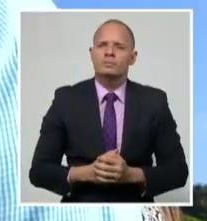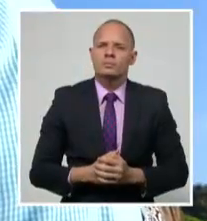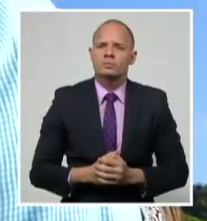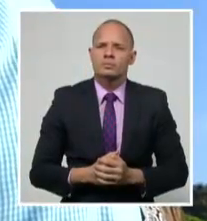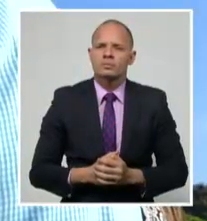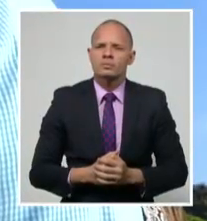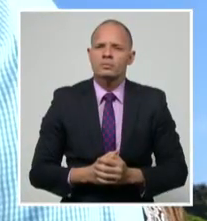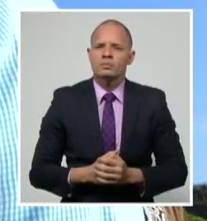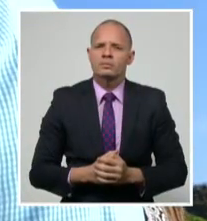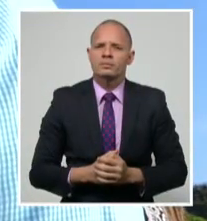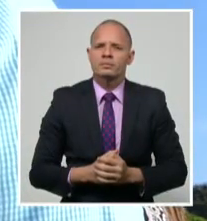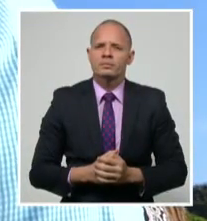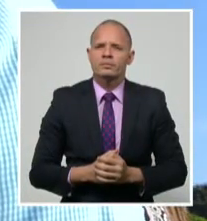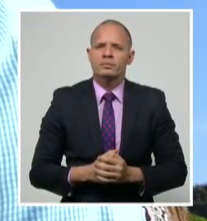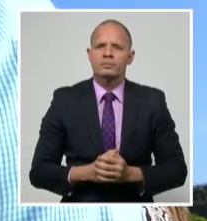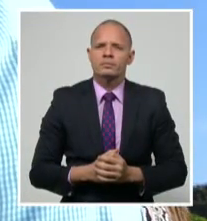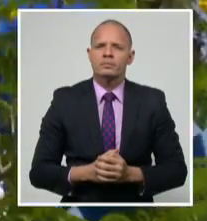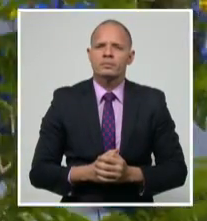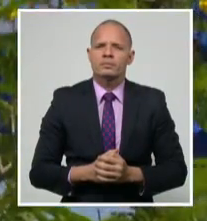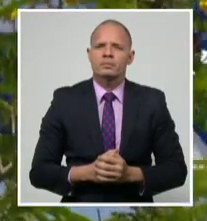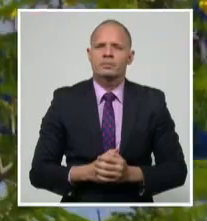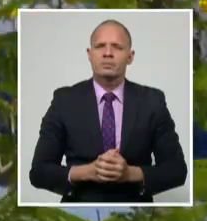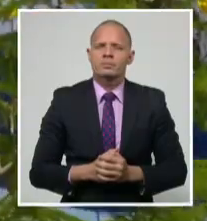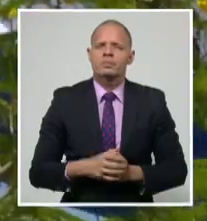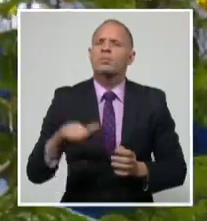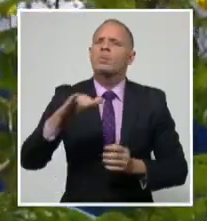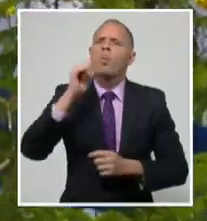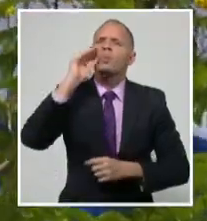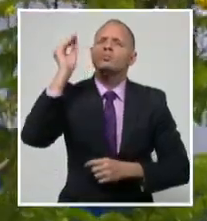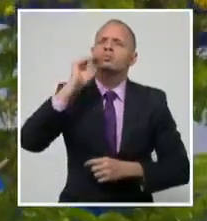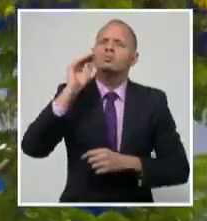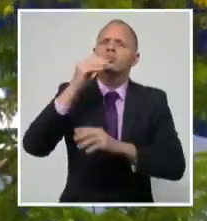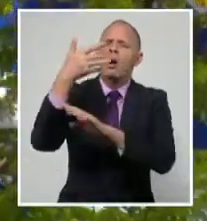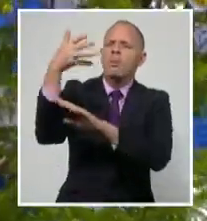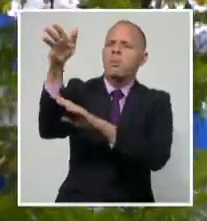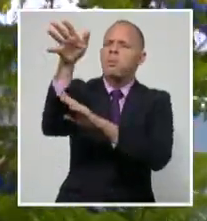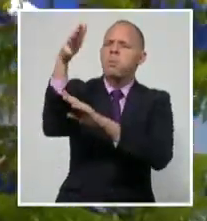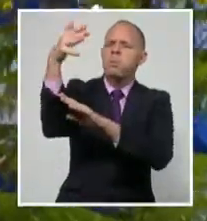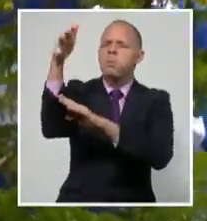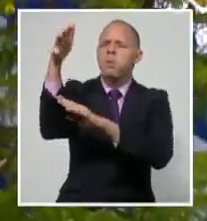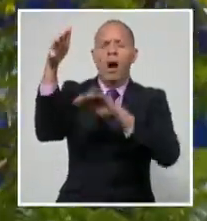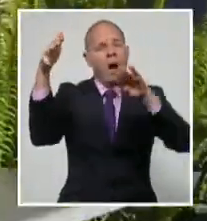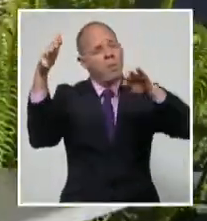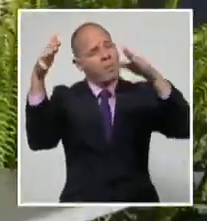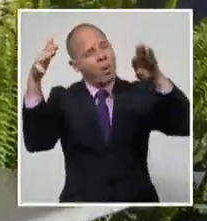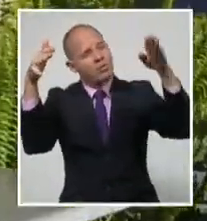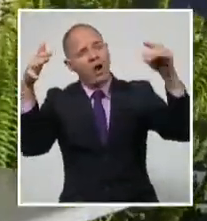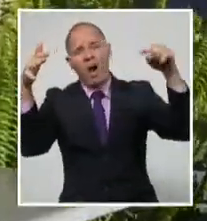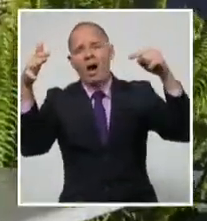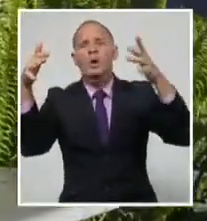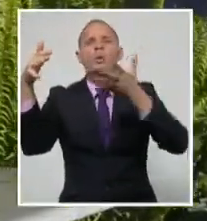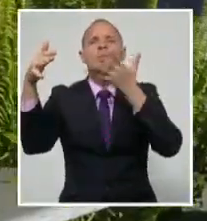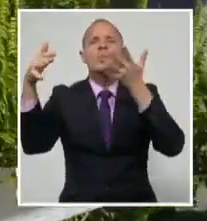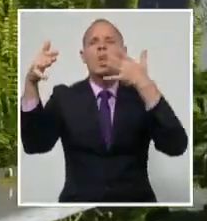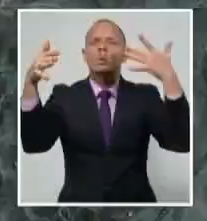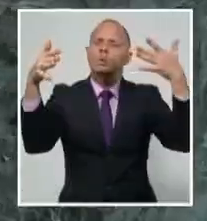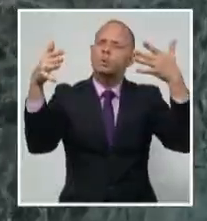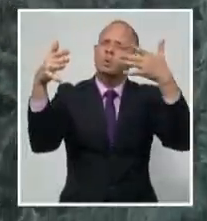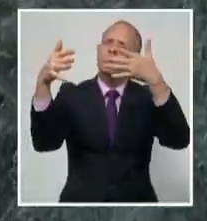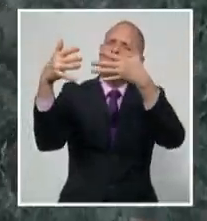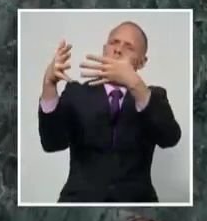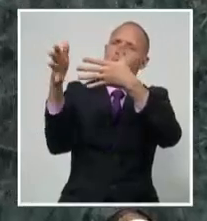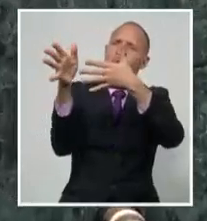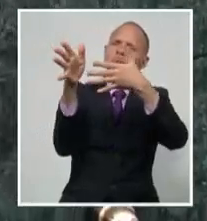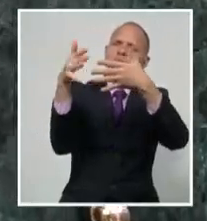Hay también complicidad del viento de la sierra para hundir esta bandera de más de 5 metros de largo a la hora de la honra digna